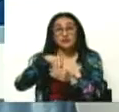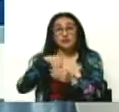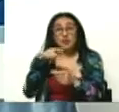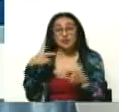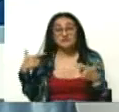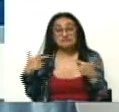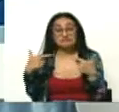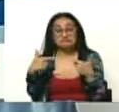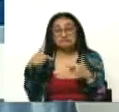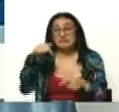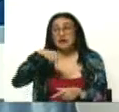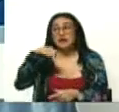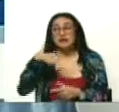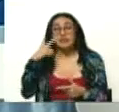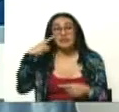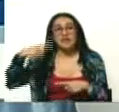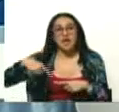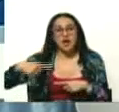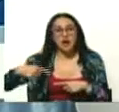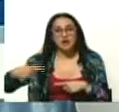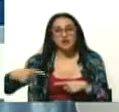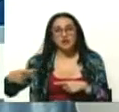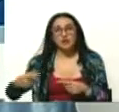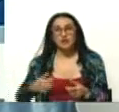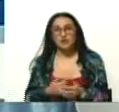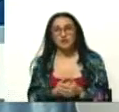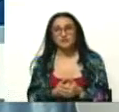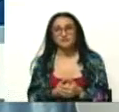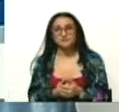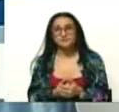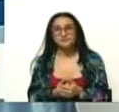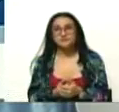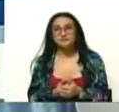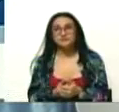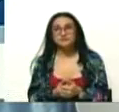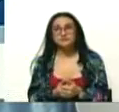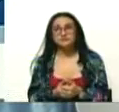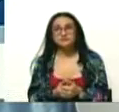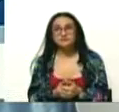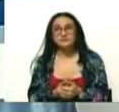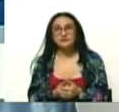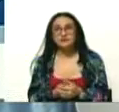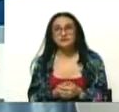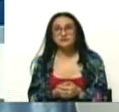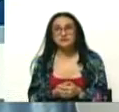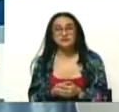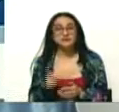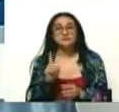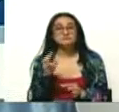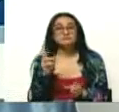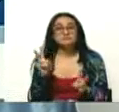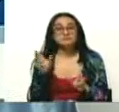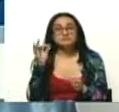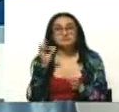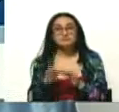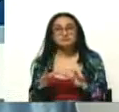combate diario. Y parte de eso, y no por nada casual, son